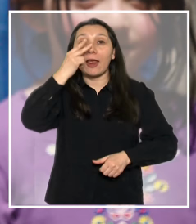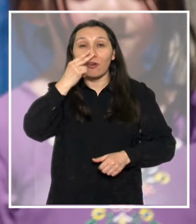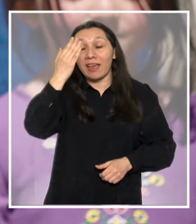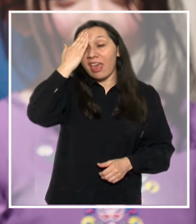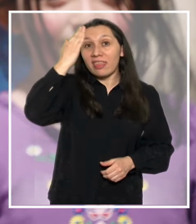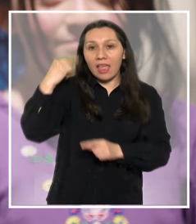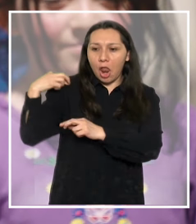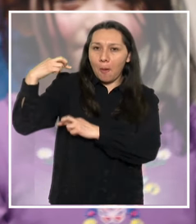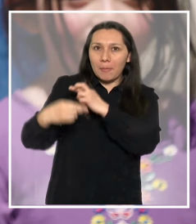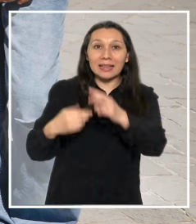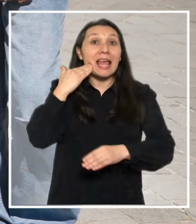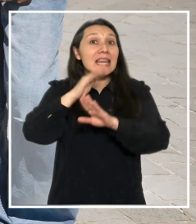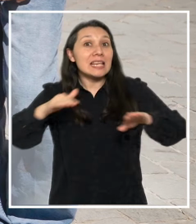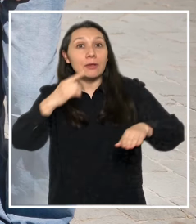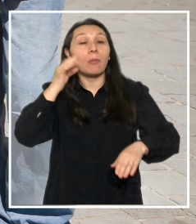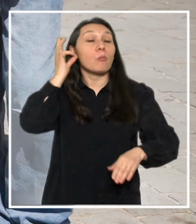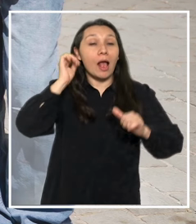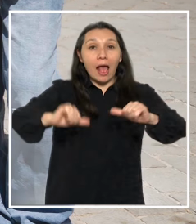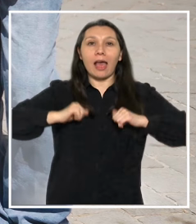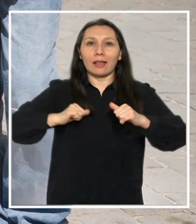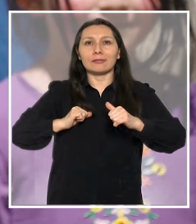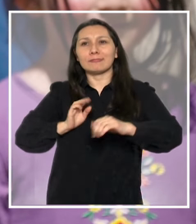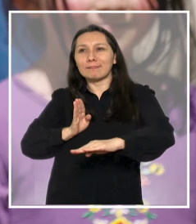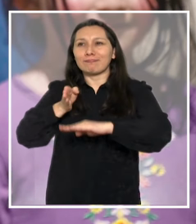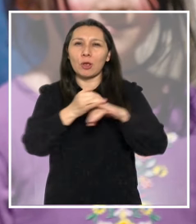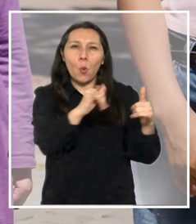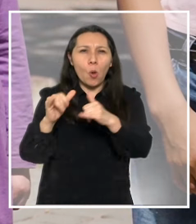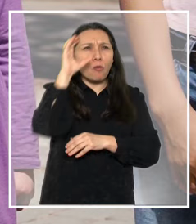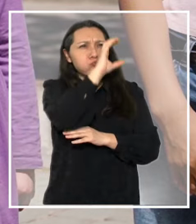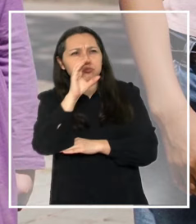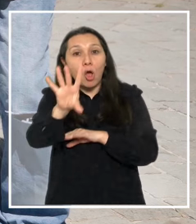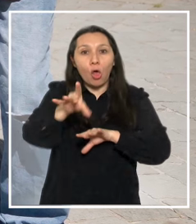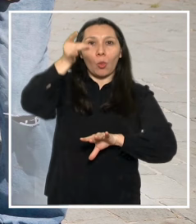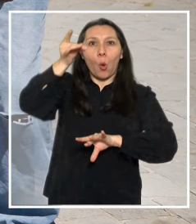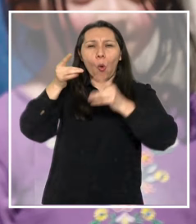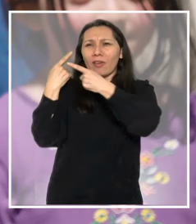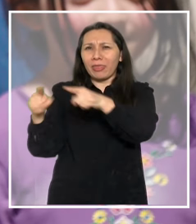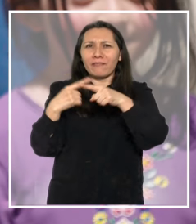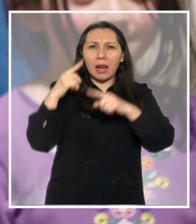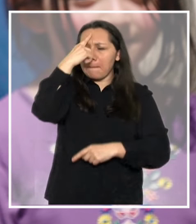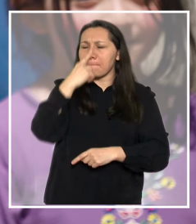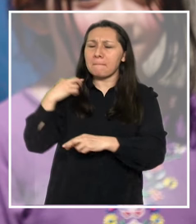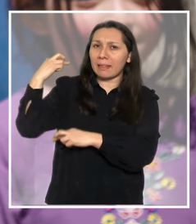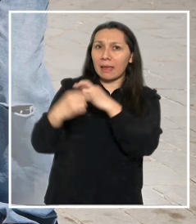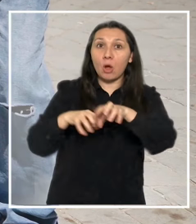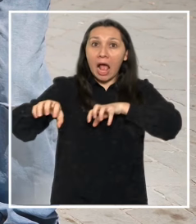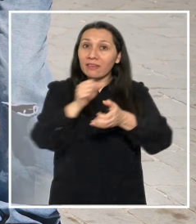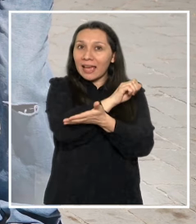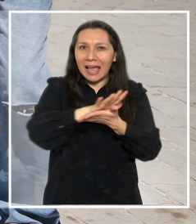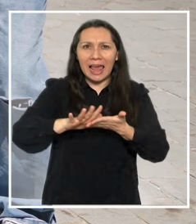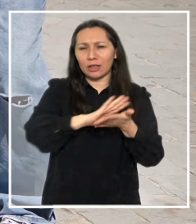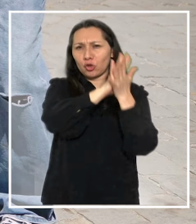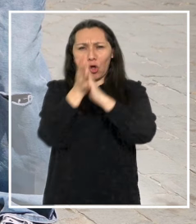16 de noviembre, en el Día de los Patrimonios de Niñas, Niños y Adolescentes, salimos a jugar, explorar y descubrir los diversos patrimonios, con